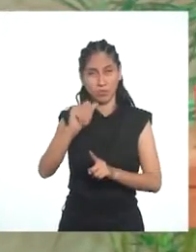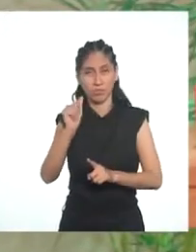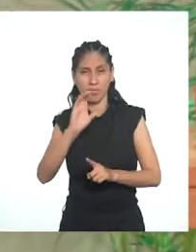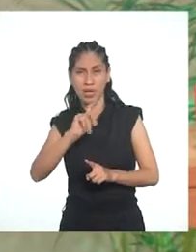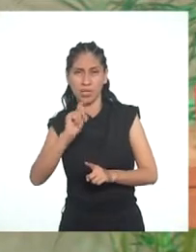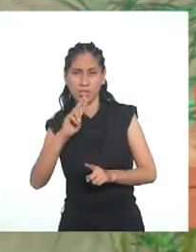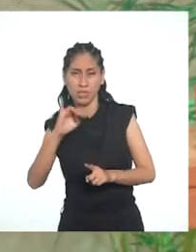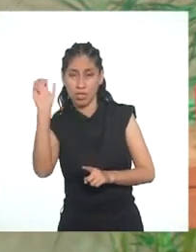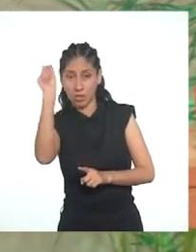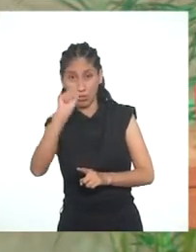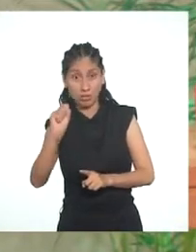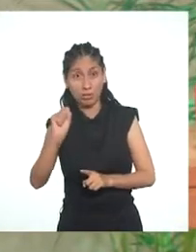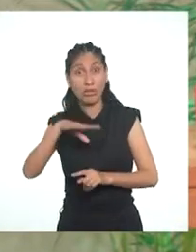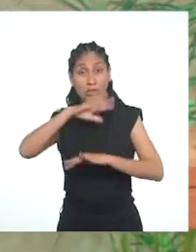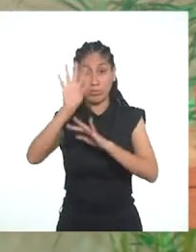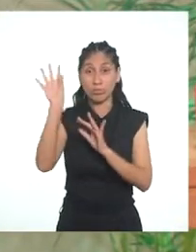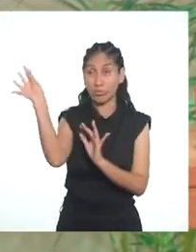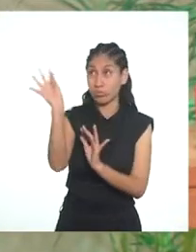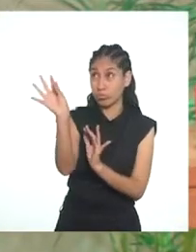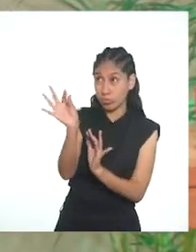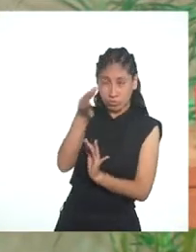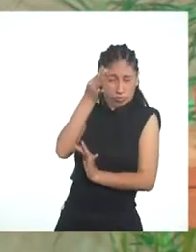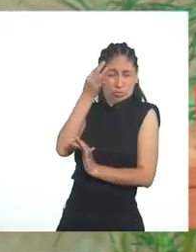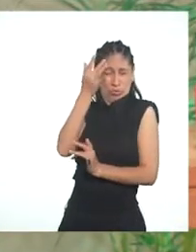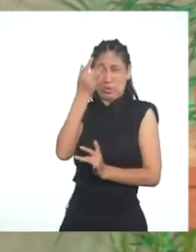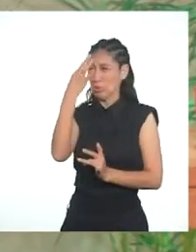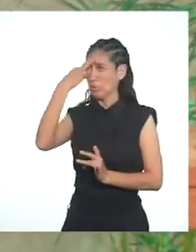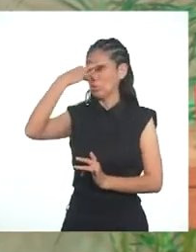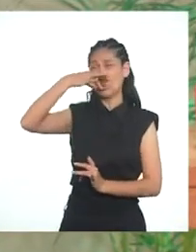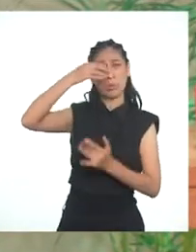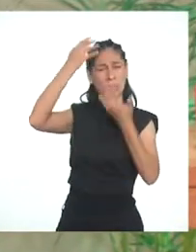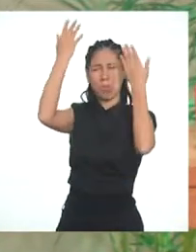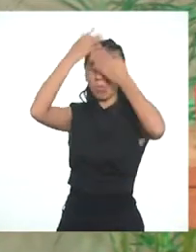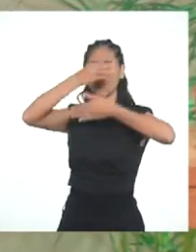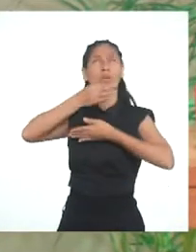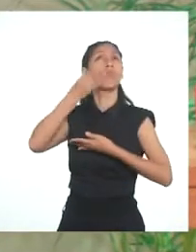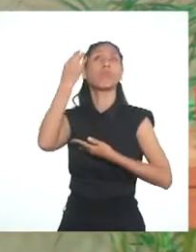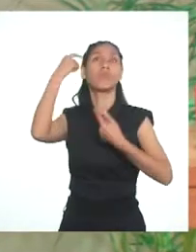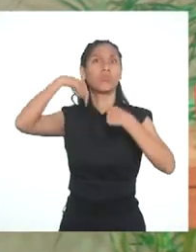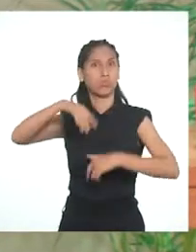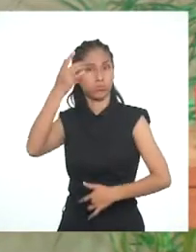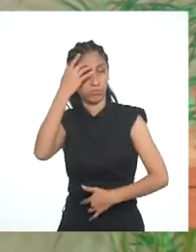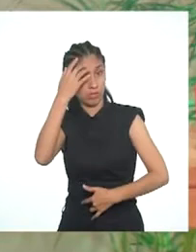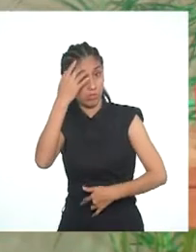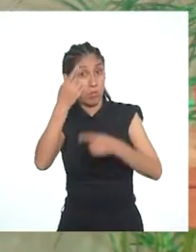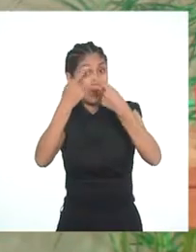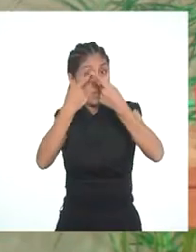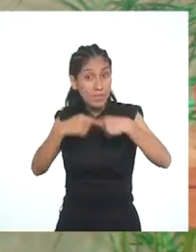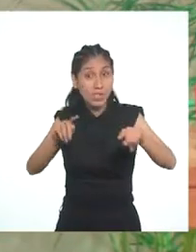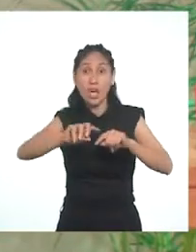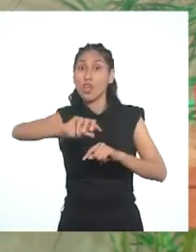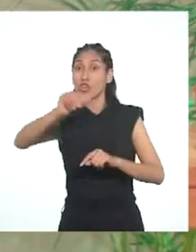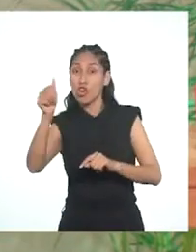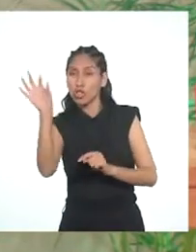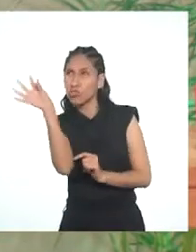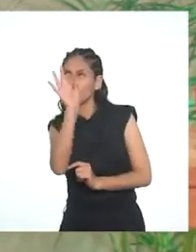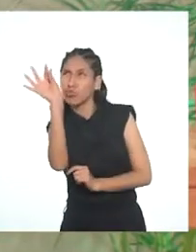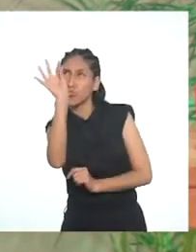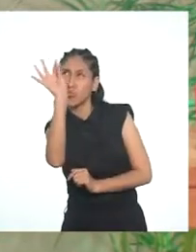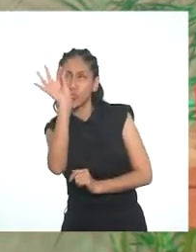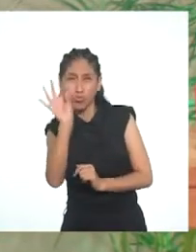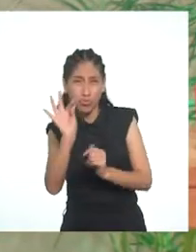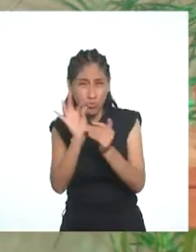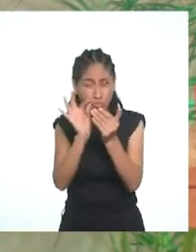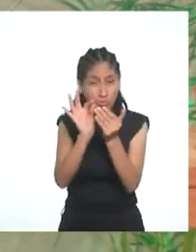que nos enferman y de las cuales hay que cuidarse. Pero también hay bacterias que no solo nos sirven, sino que nos curan y nos